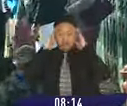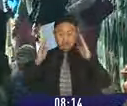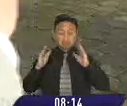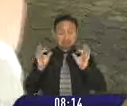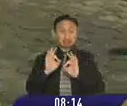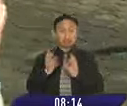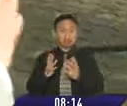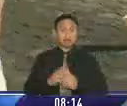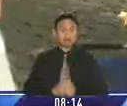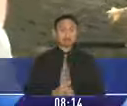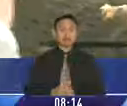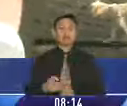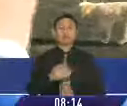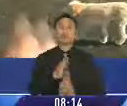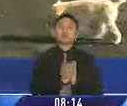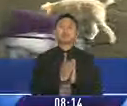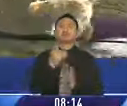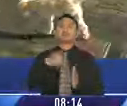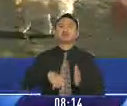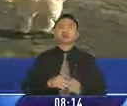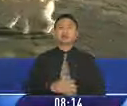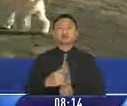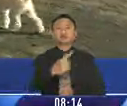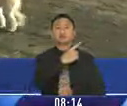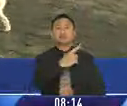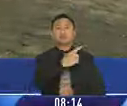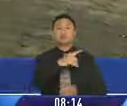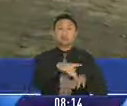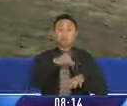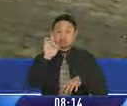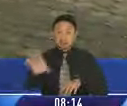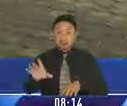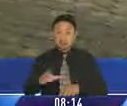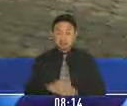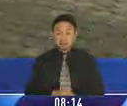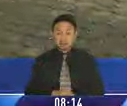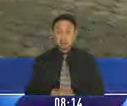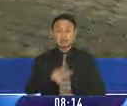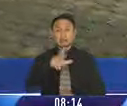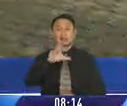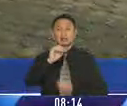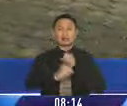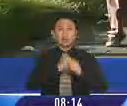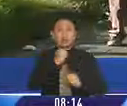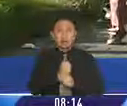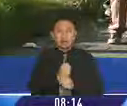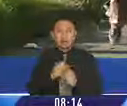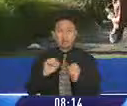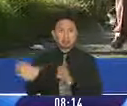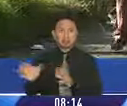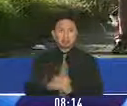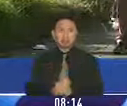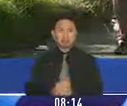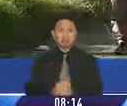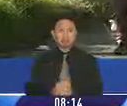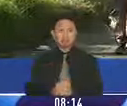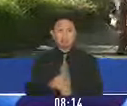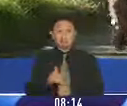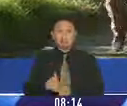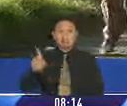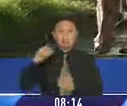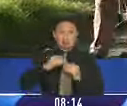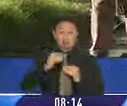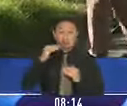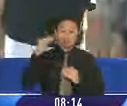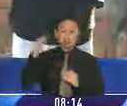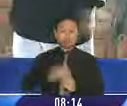lugar. ¿Qué es lo que piden con este terreno de aquí? Que no esté botado por más de 30 años del municipio. Cuadras más arriba, un nuevo reproche que por